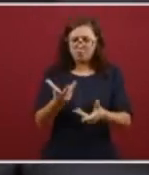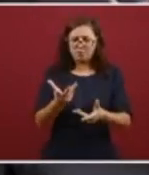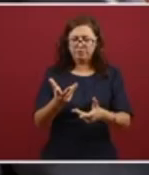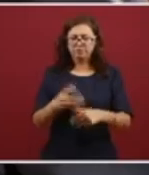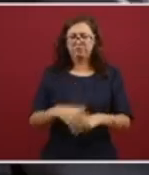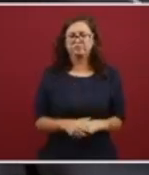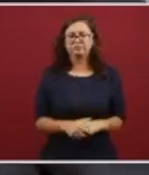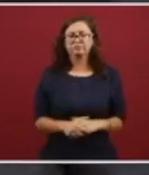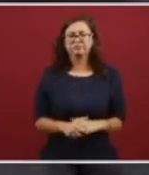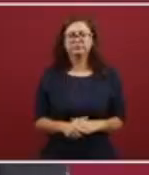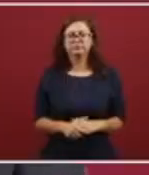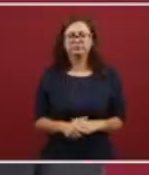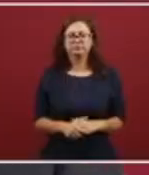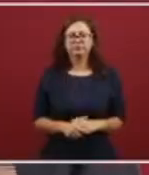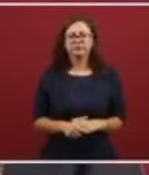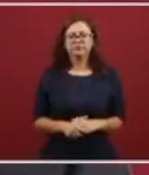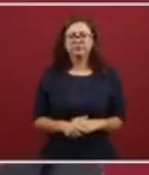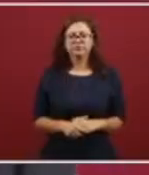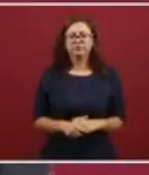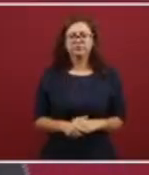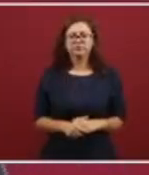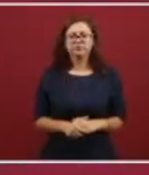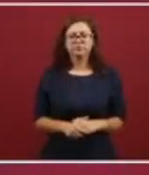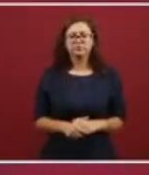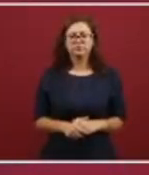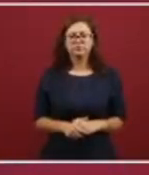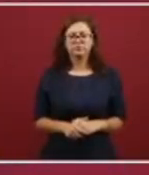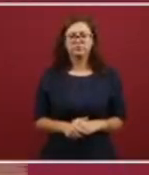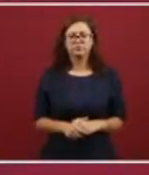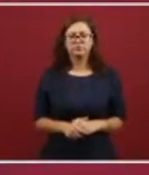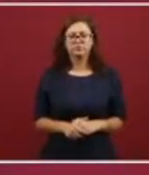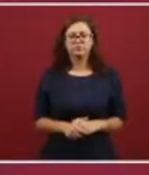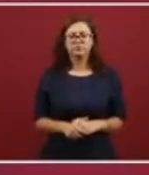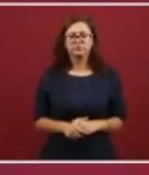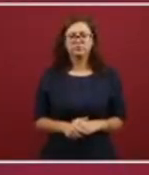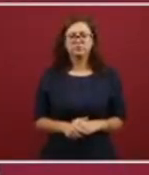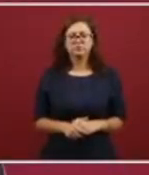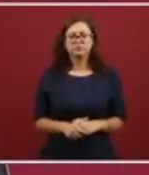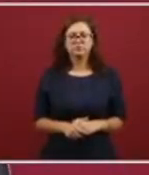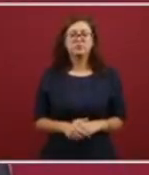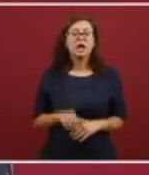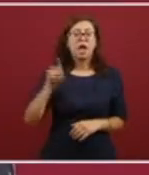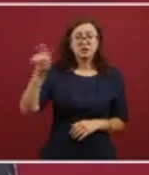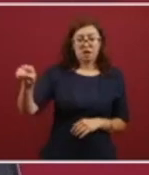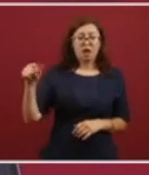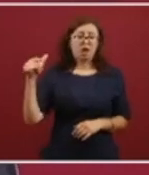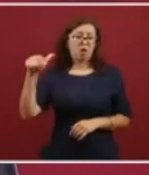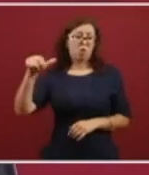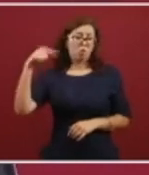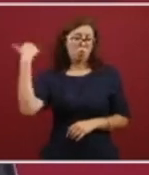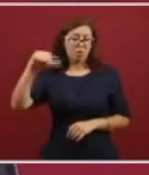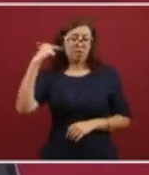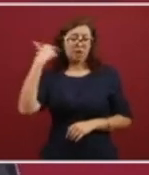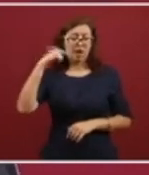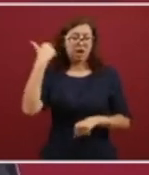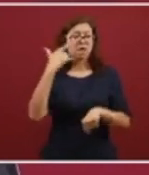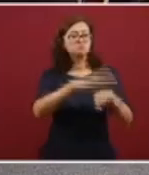que se había convocado a un encuentro, a un simposio en Guadalajara,